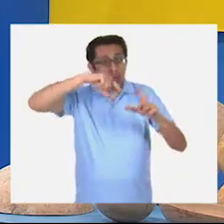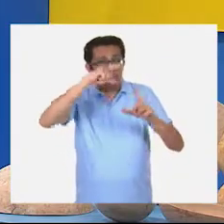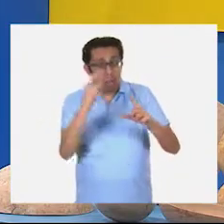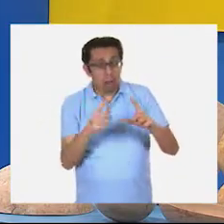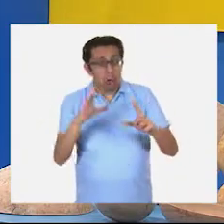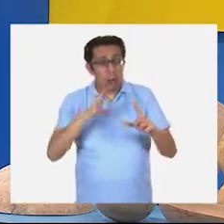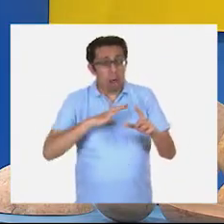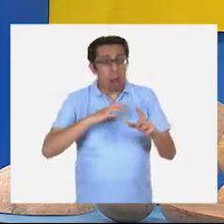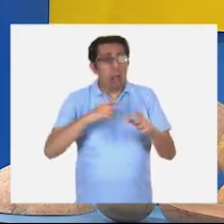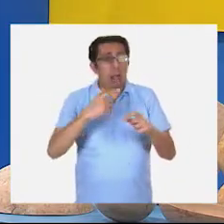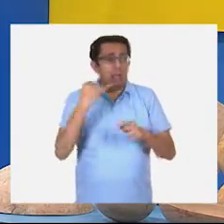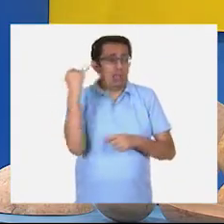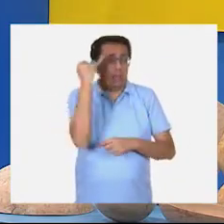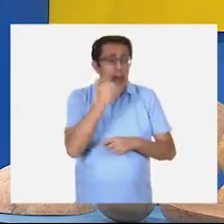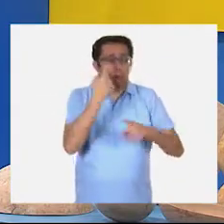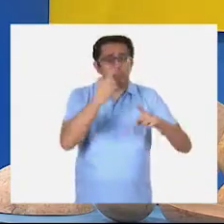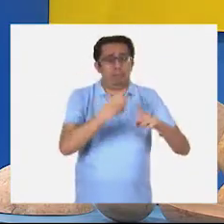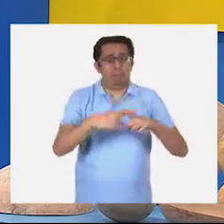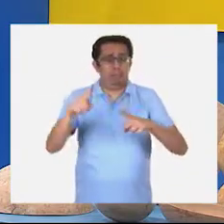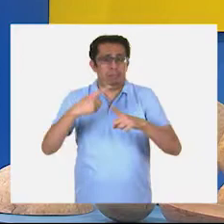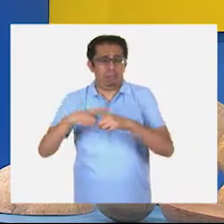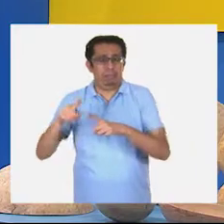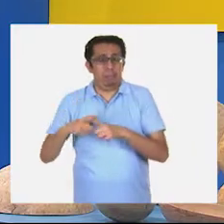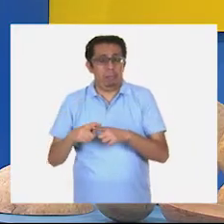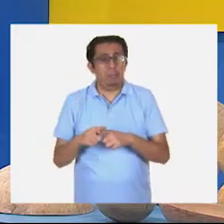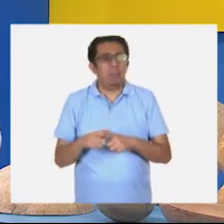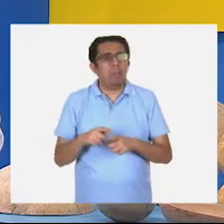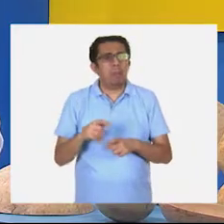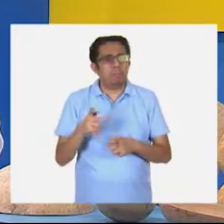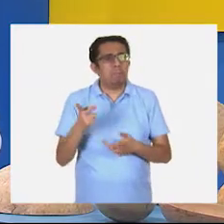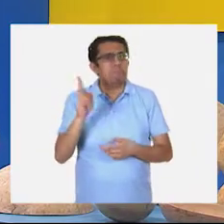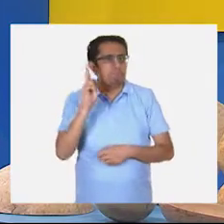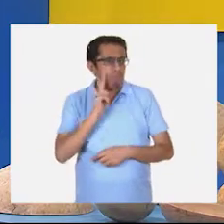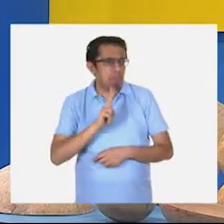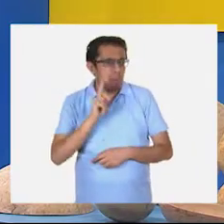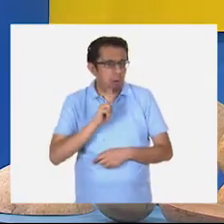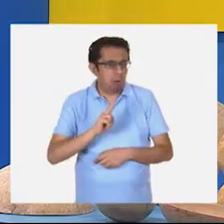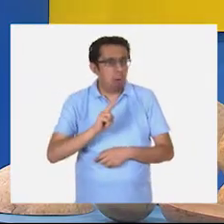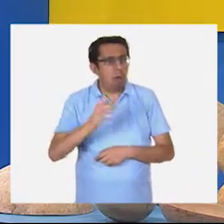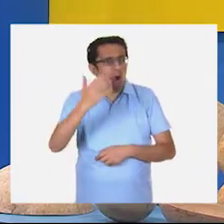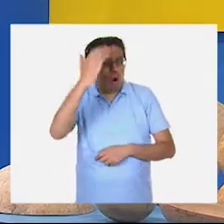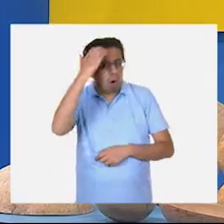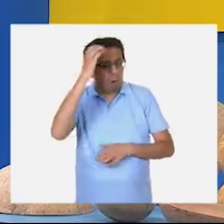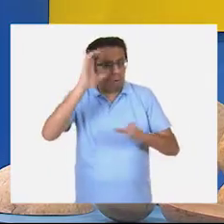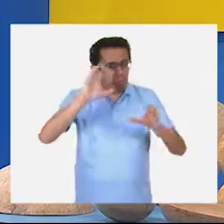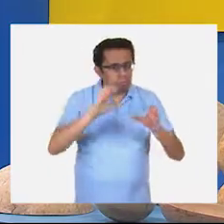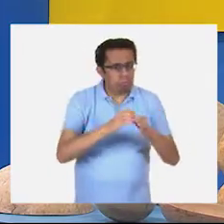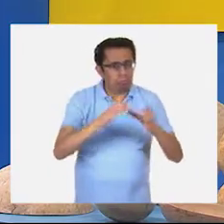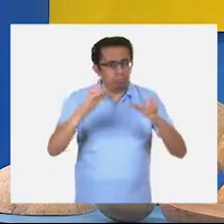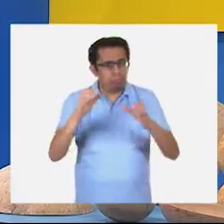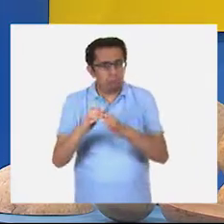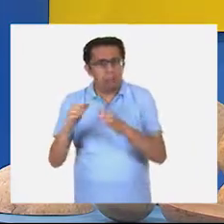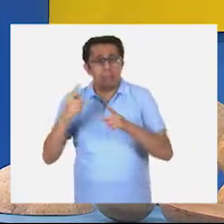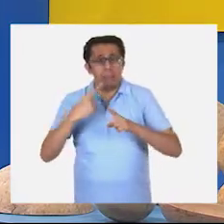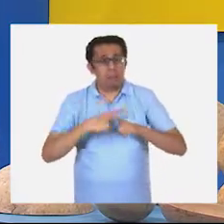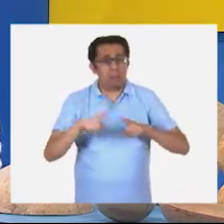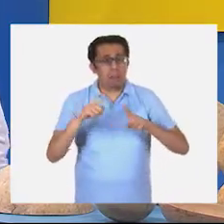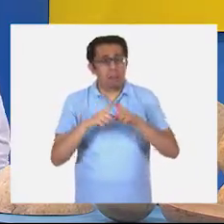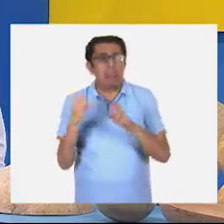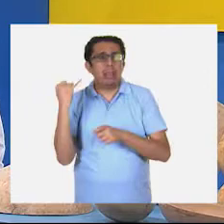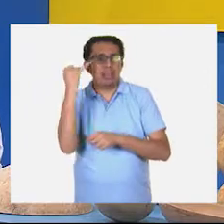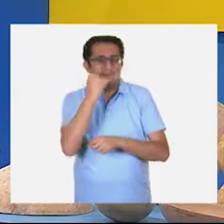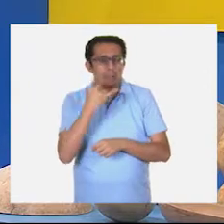México. Y trataremos de identificar las familias, las agrupaciones y variantes